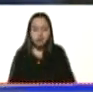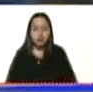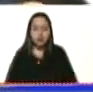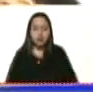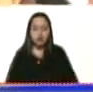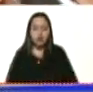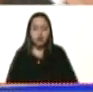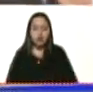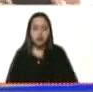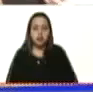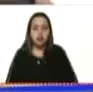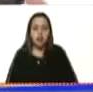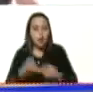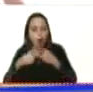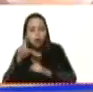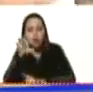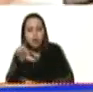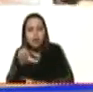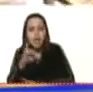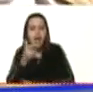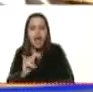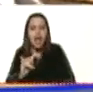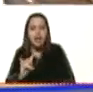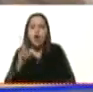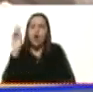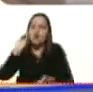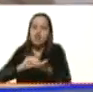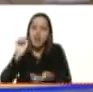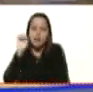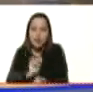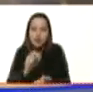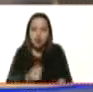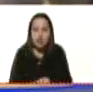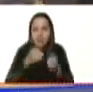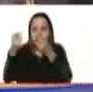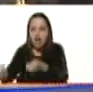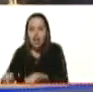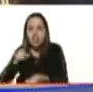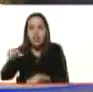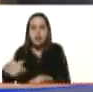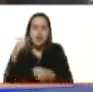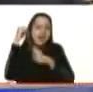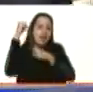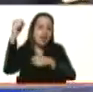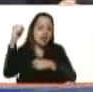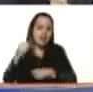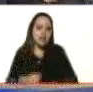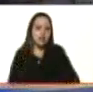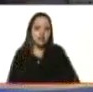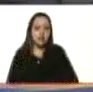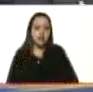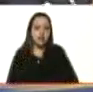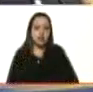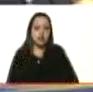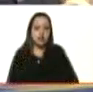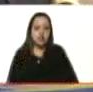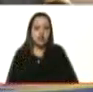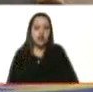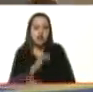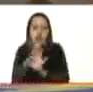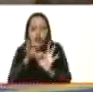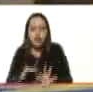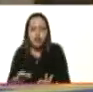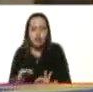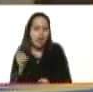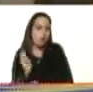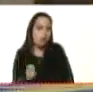en Gibraltar, es recapturado, es entregado, y luego gana, como gran jurista que era,